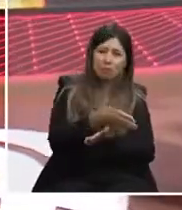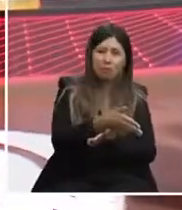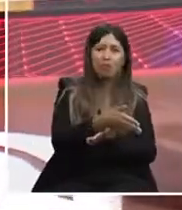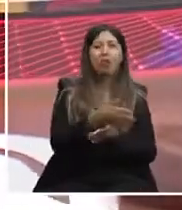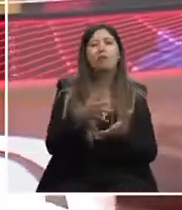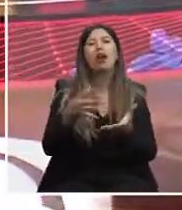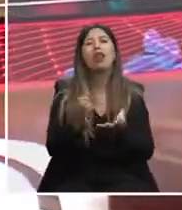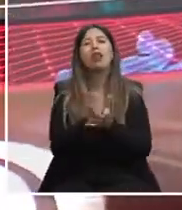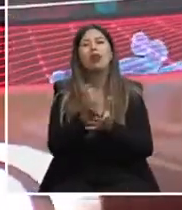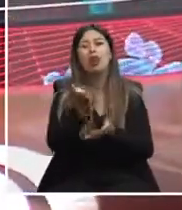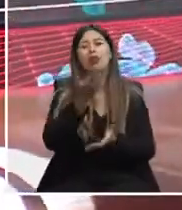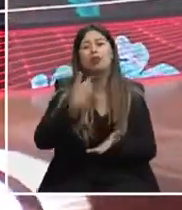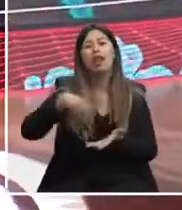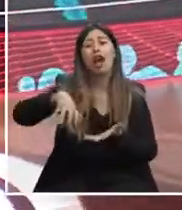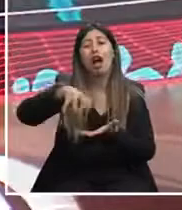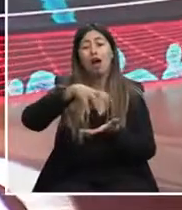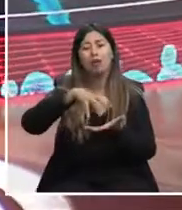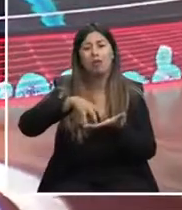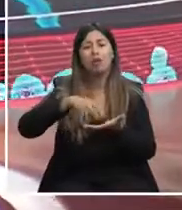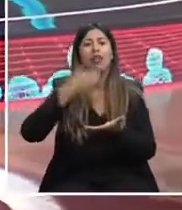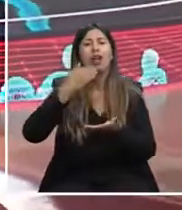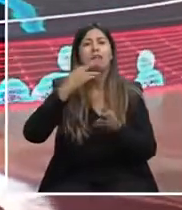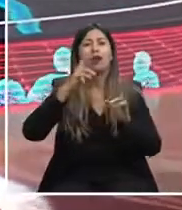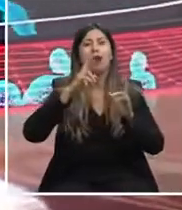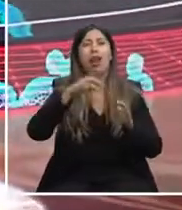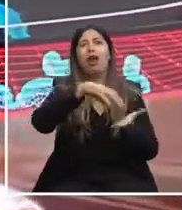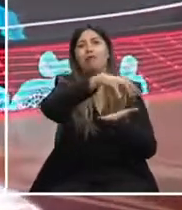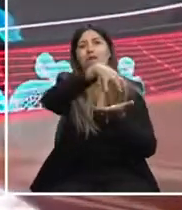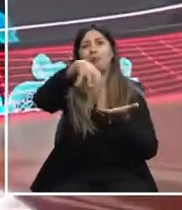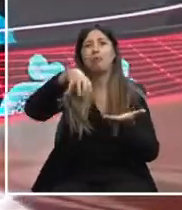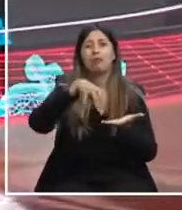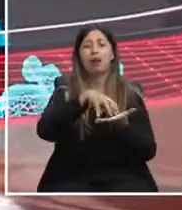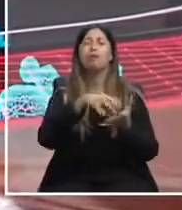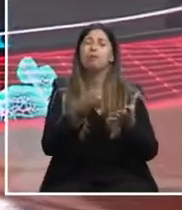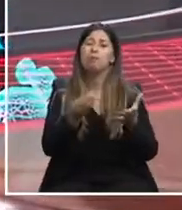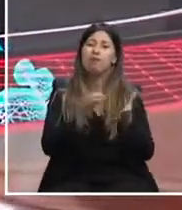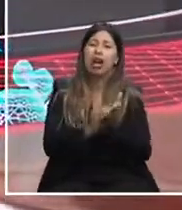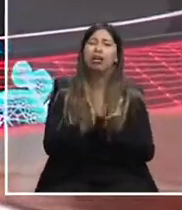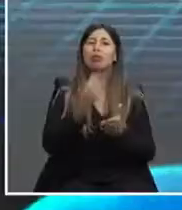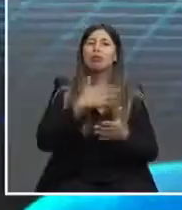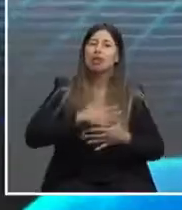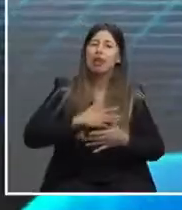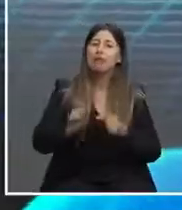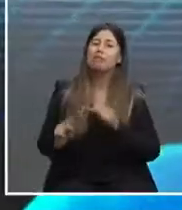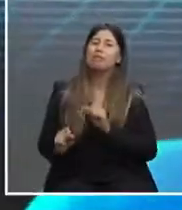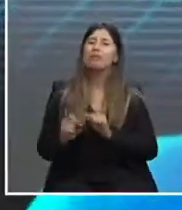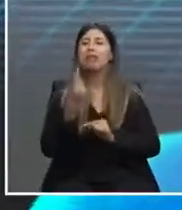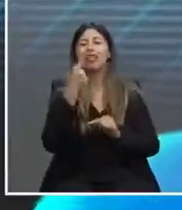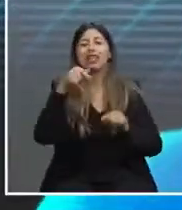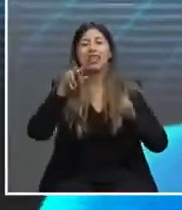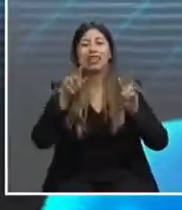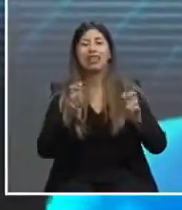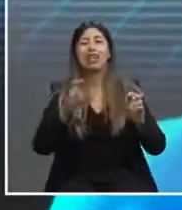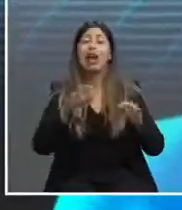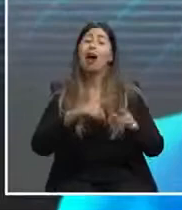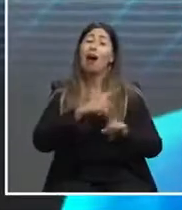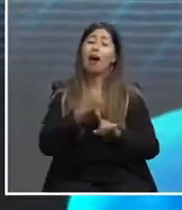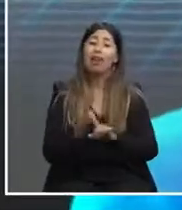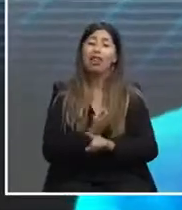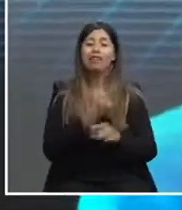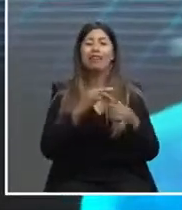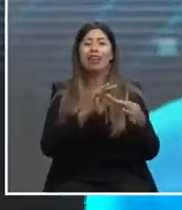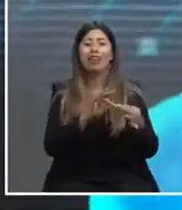nuestra comuna y ojalá a muchísimas otras comunas. Queremos ser pioneros en esta materia. Así es que nuevamente muchas gracias por este